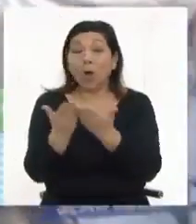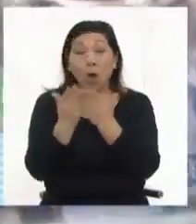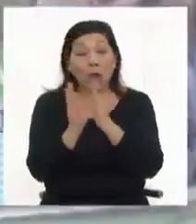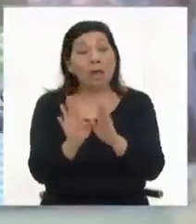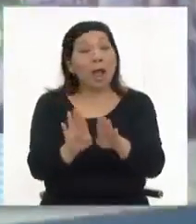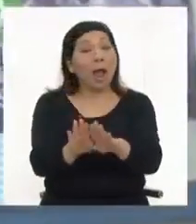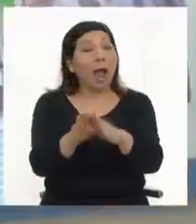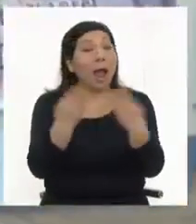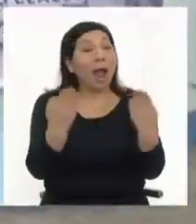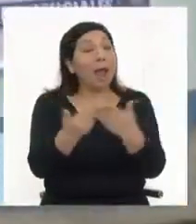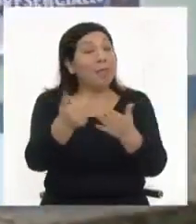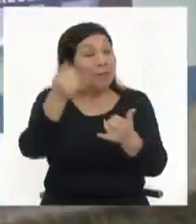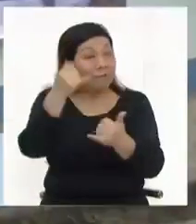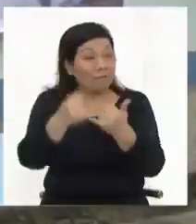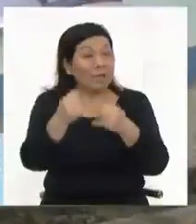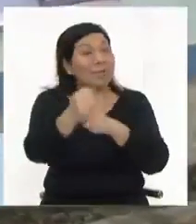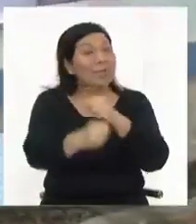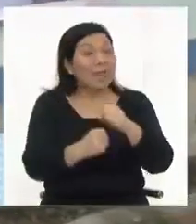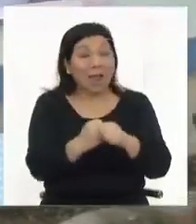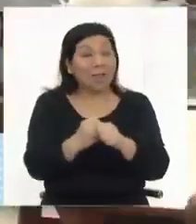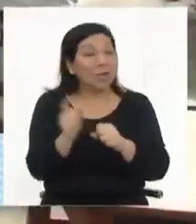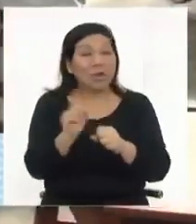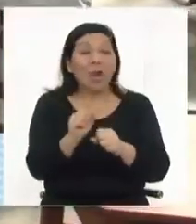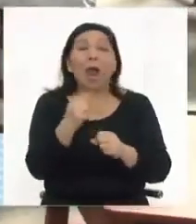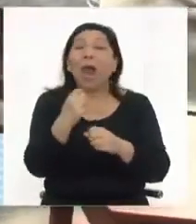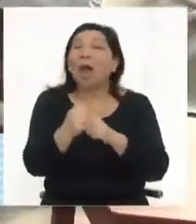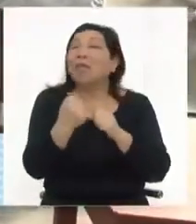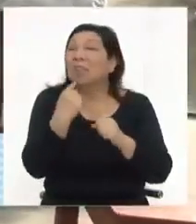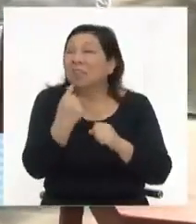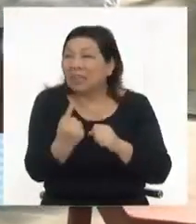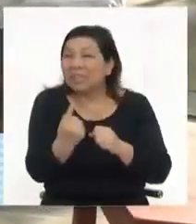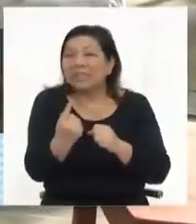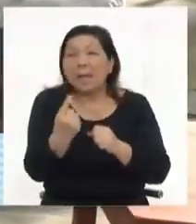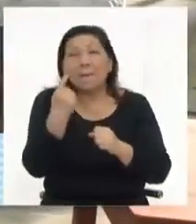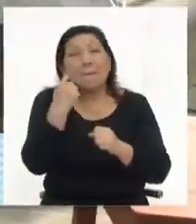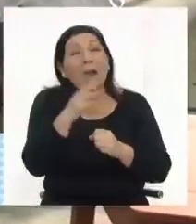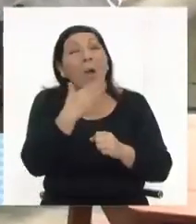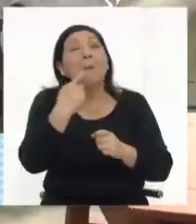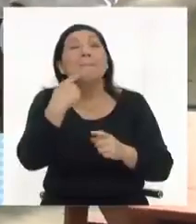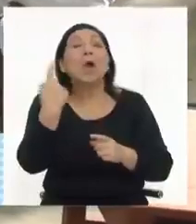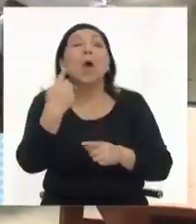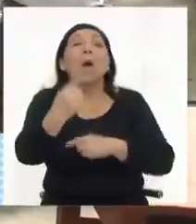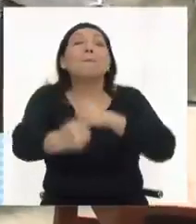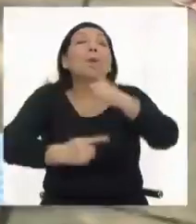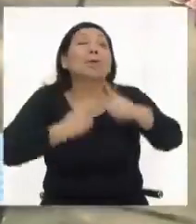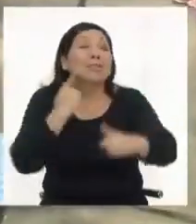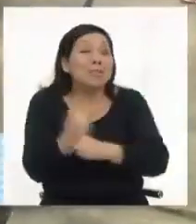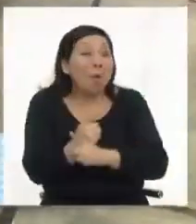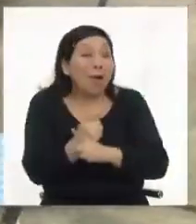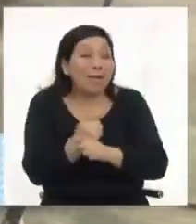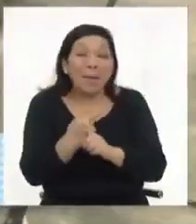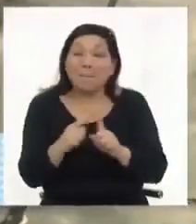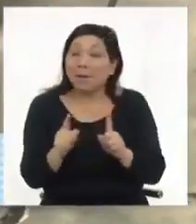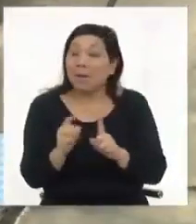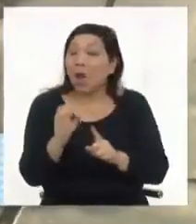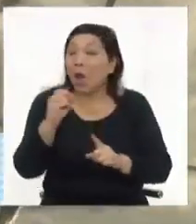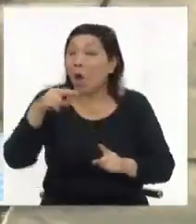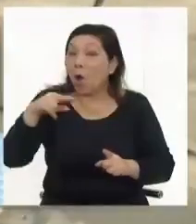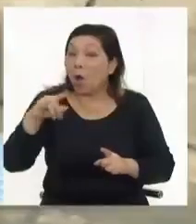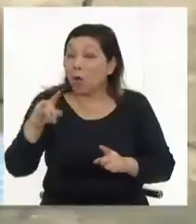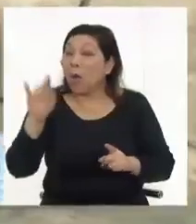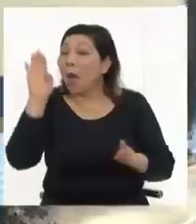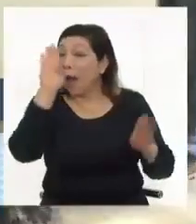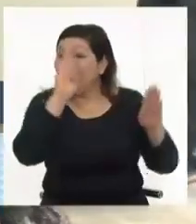escuelas reabra antes de fin de año y no en el 2022, como está previsto en el plan del gobierno. Esta entidad de la ONU comparte